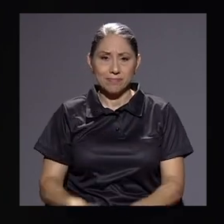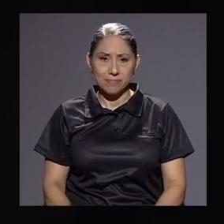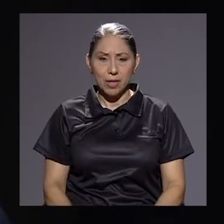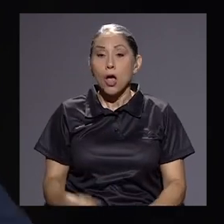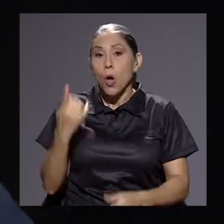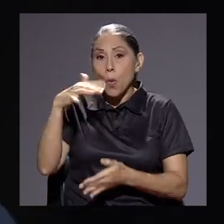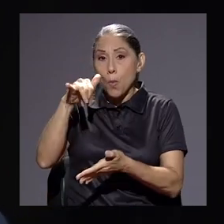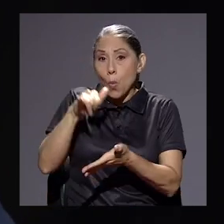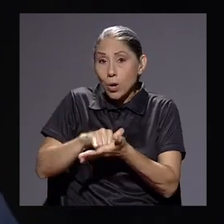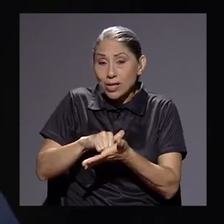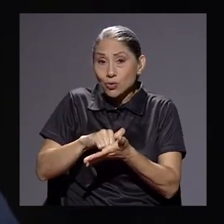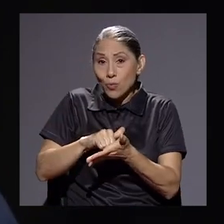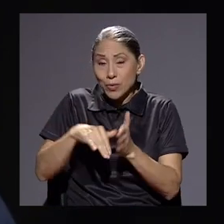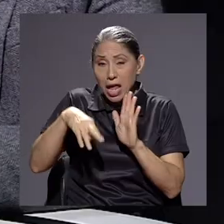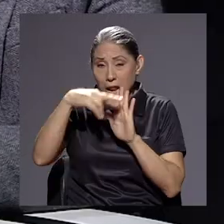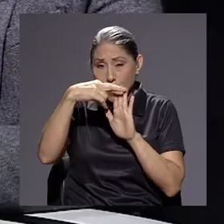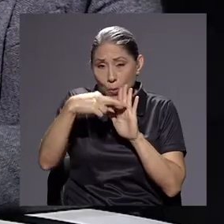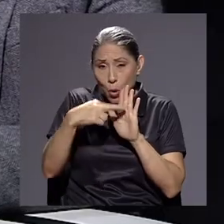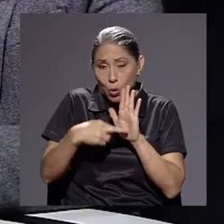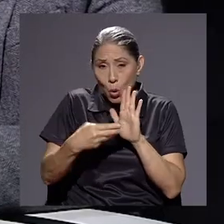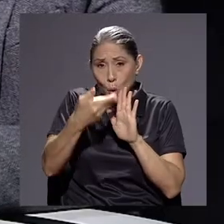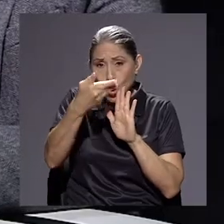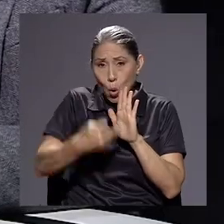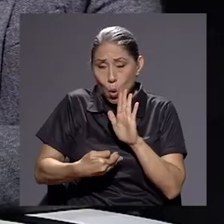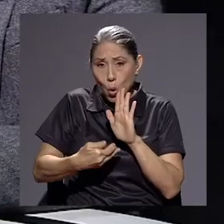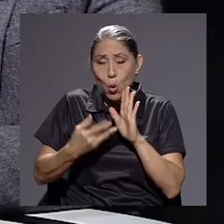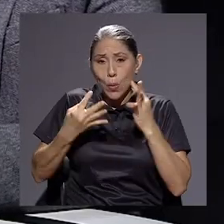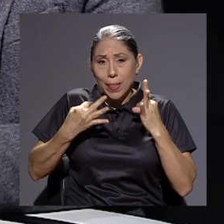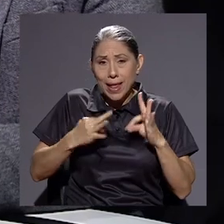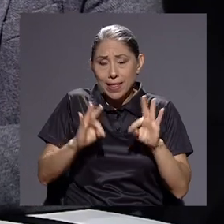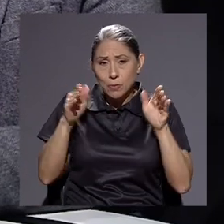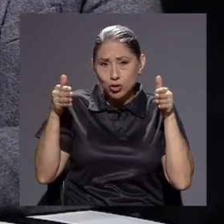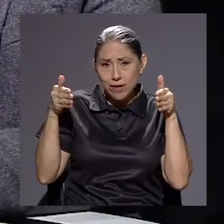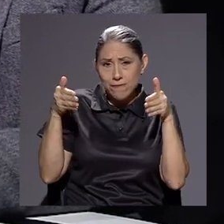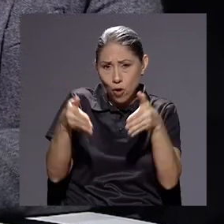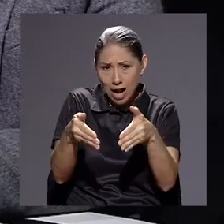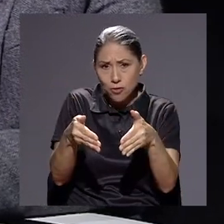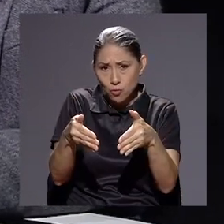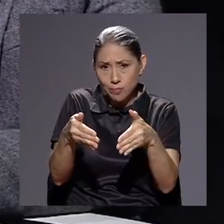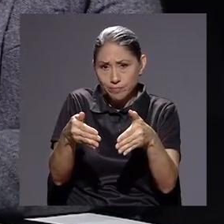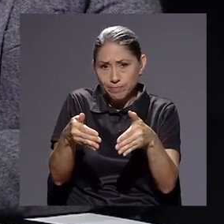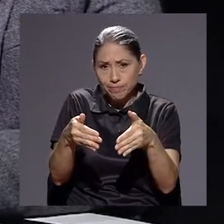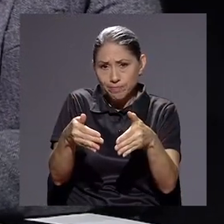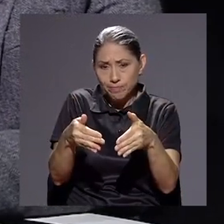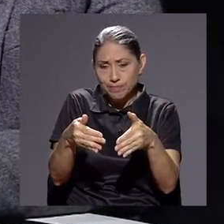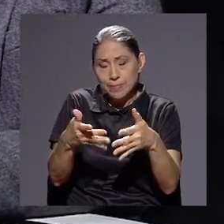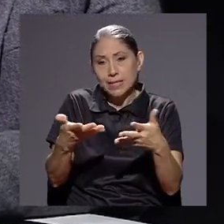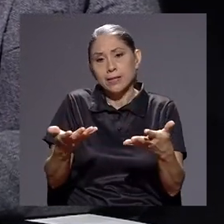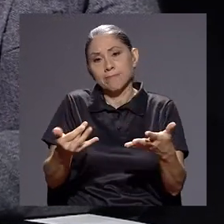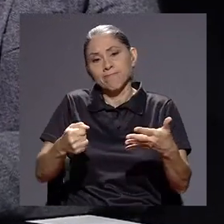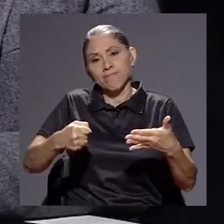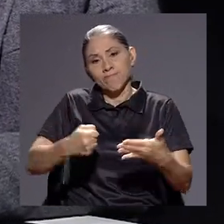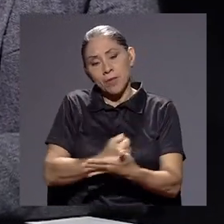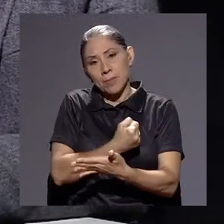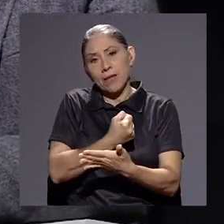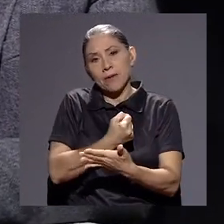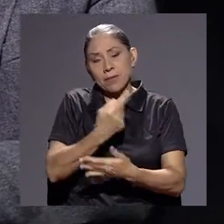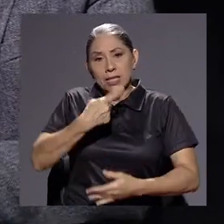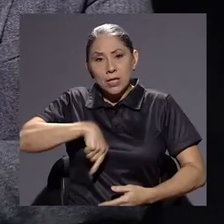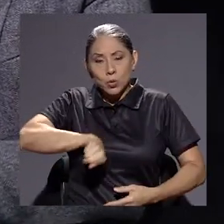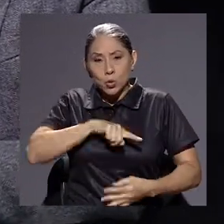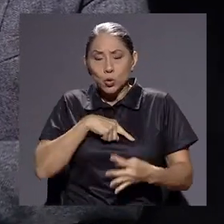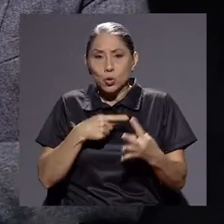eso es que el protocolo tratamos de enfocarlo en, y lamentablemente, por más